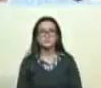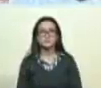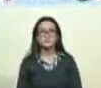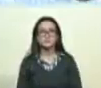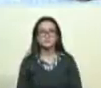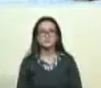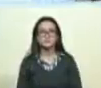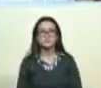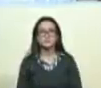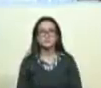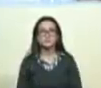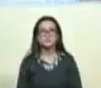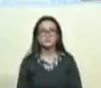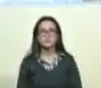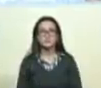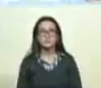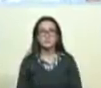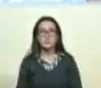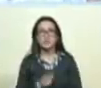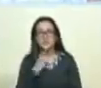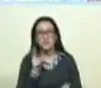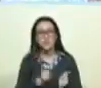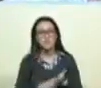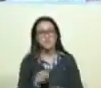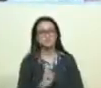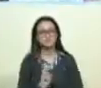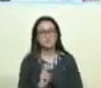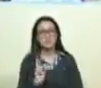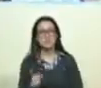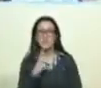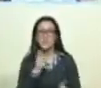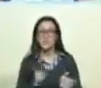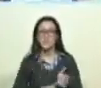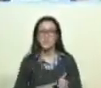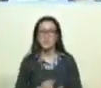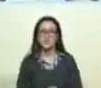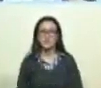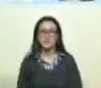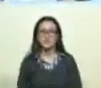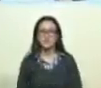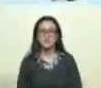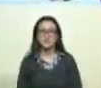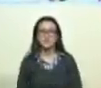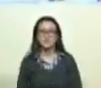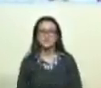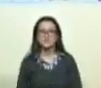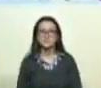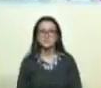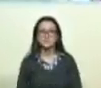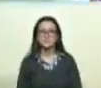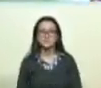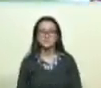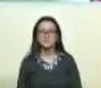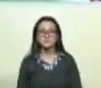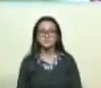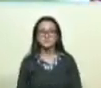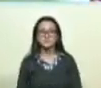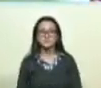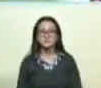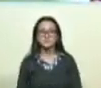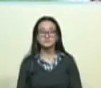Aquí está. Por favor, cúmplase inmediatamente. Ahora, fíjense ustedes.